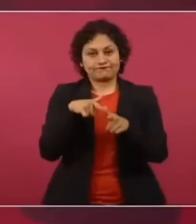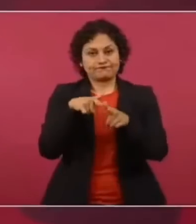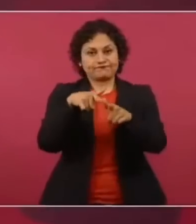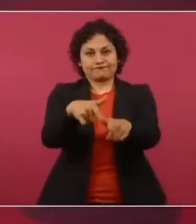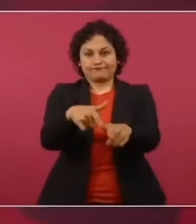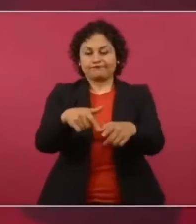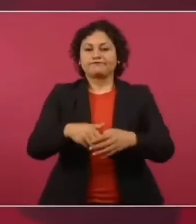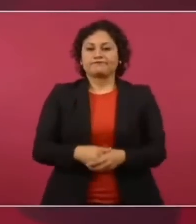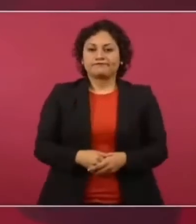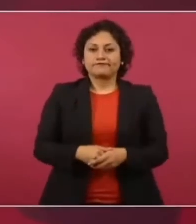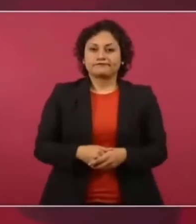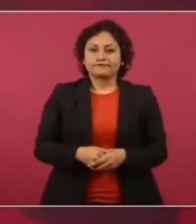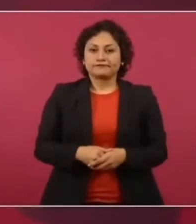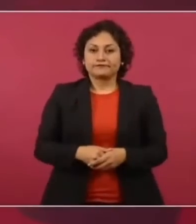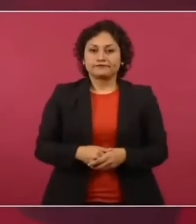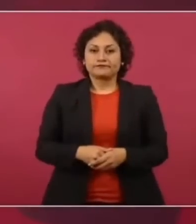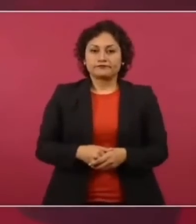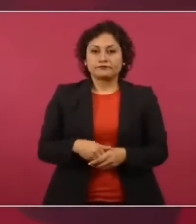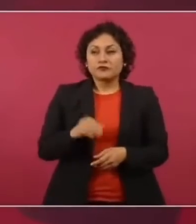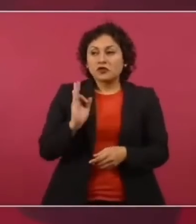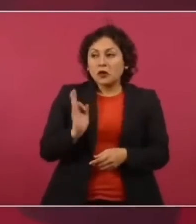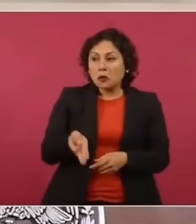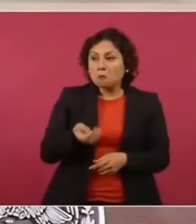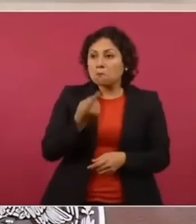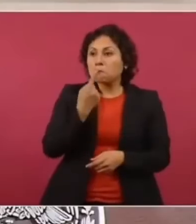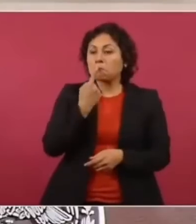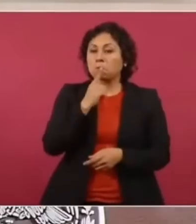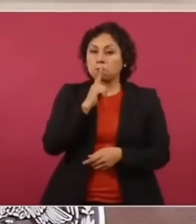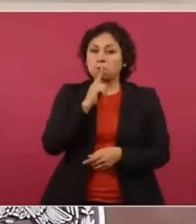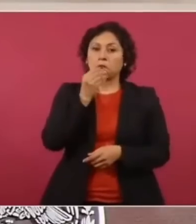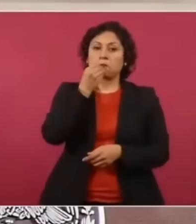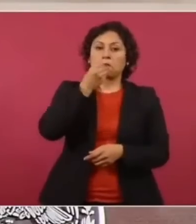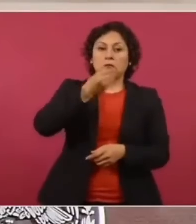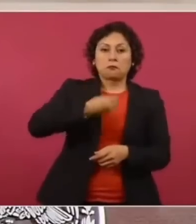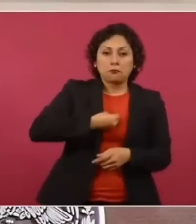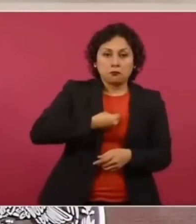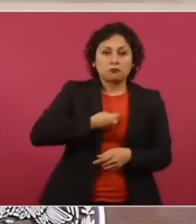que ceder, no hay que rendirse,